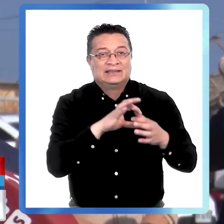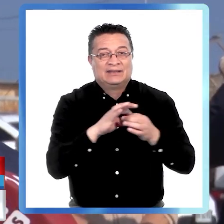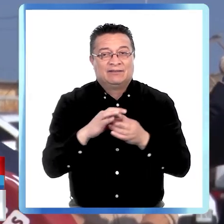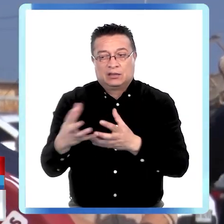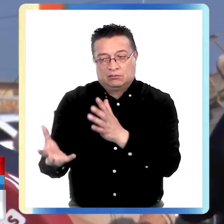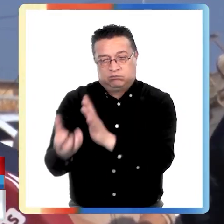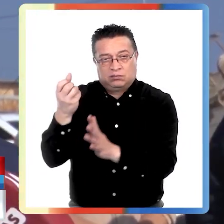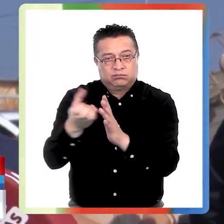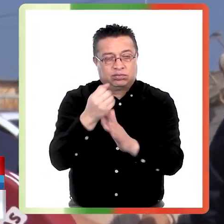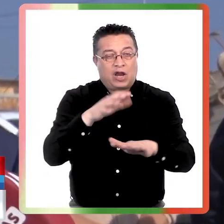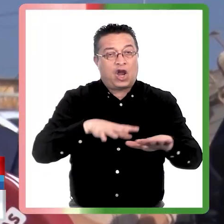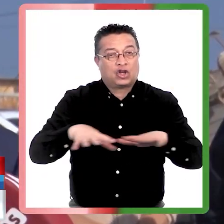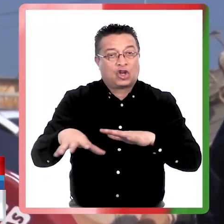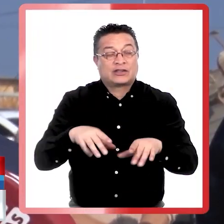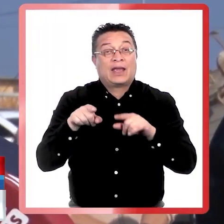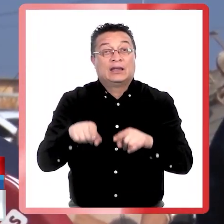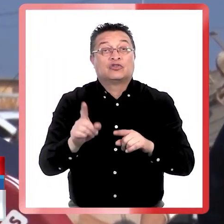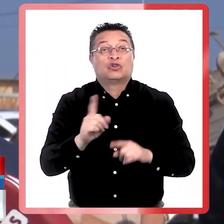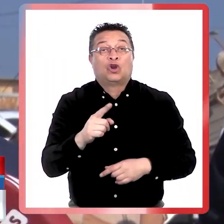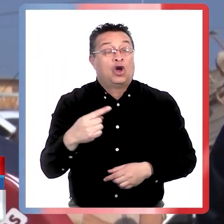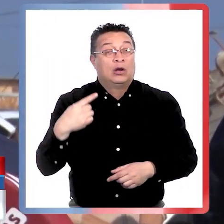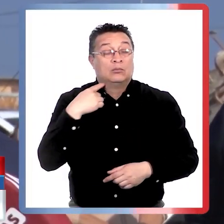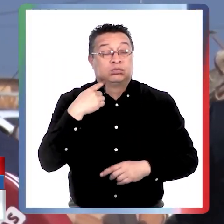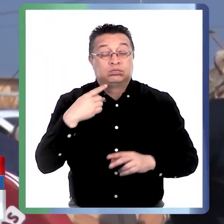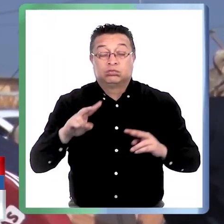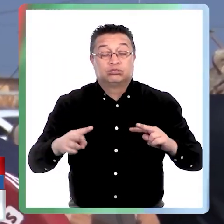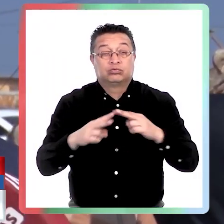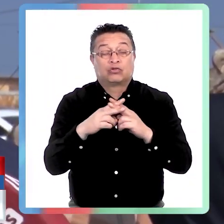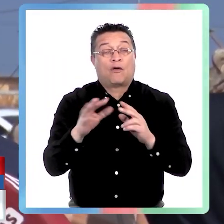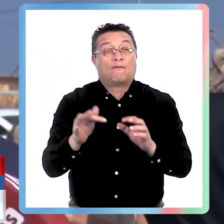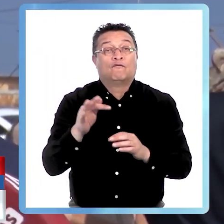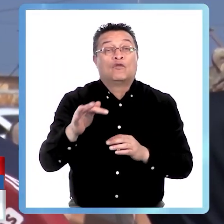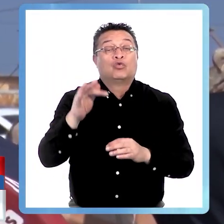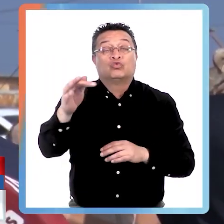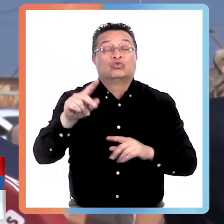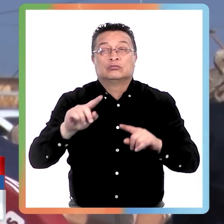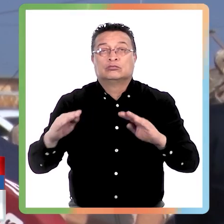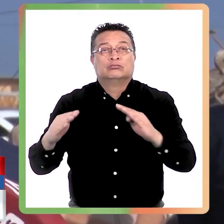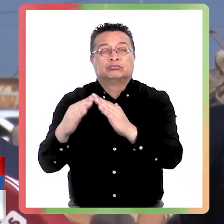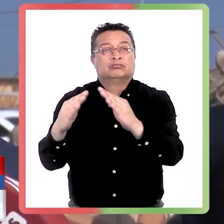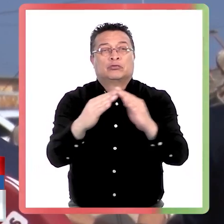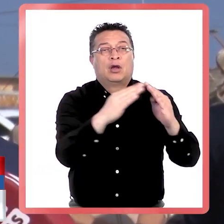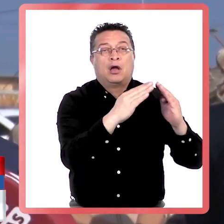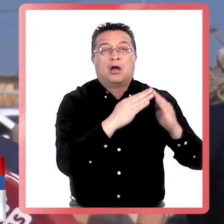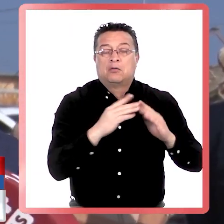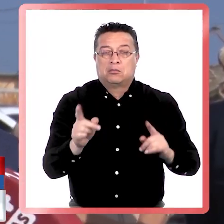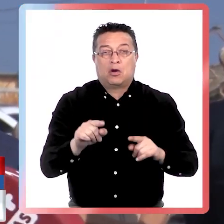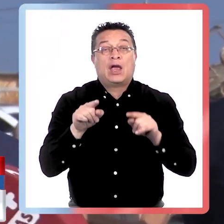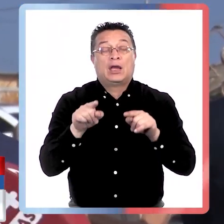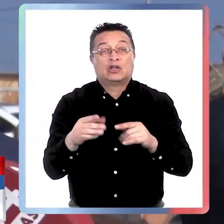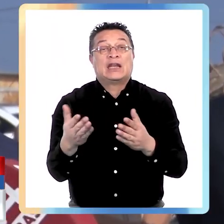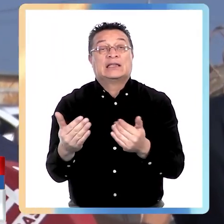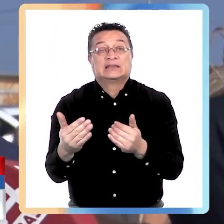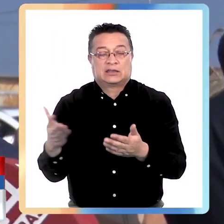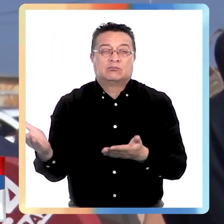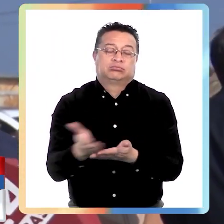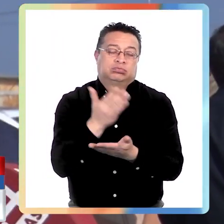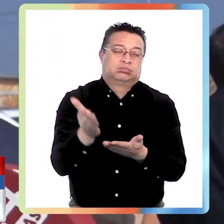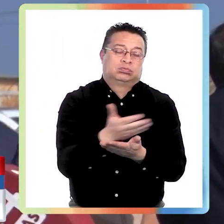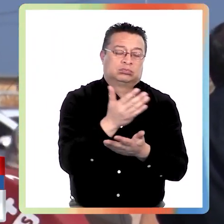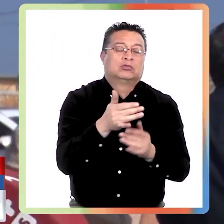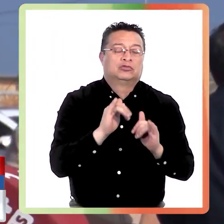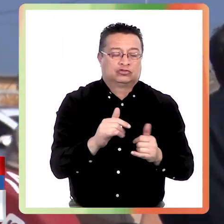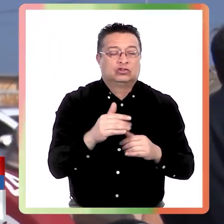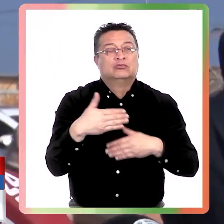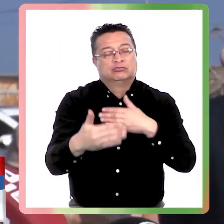esto retirar material y eso no afectaría la construcción de futuros diseños habitacionales porque efectivamente ellos requieren sacar material,